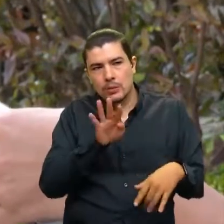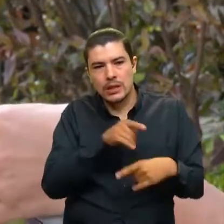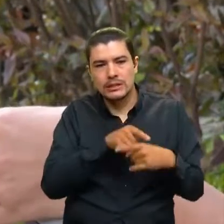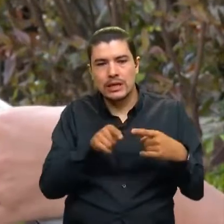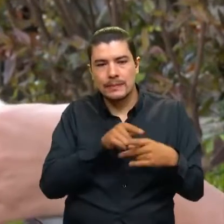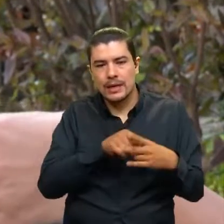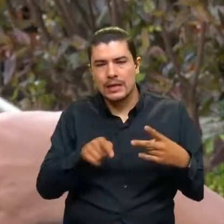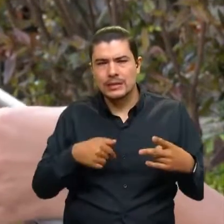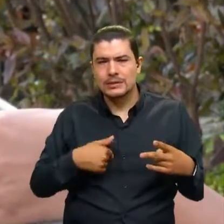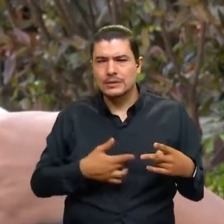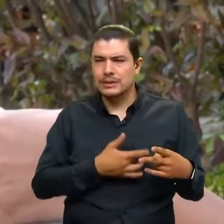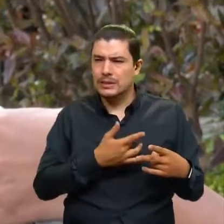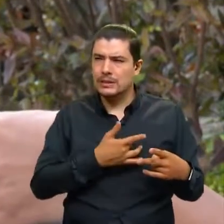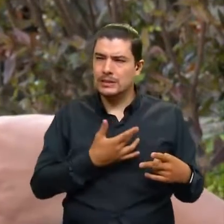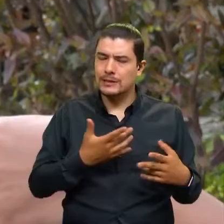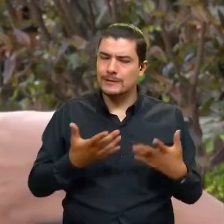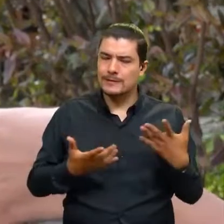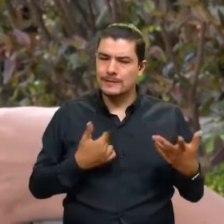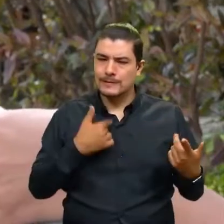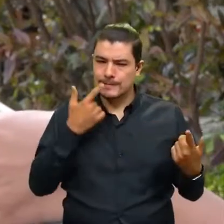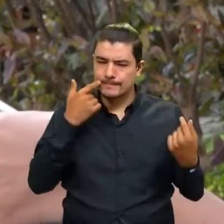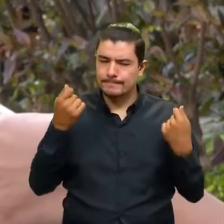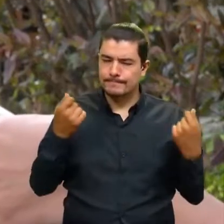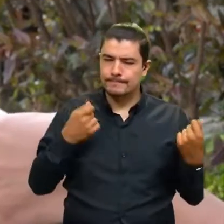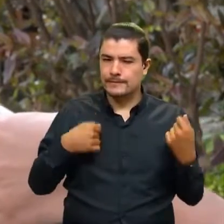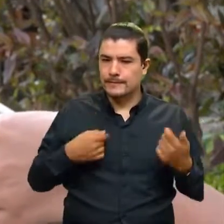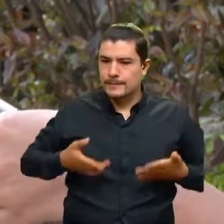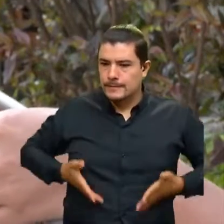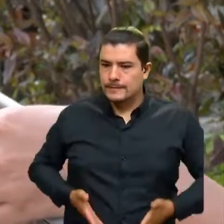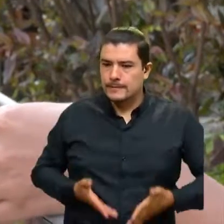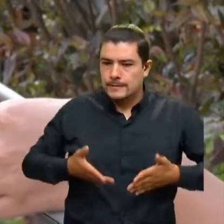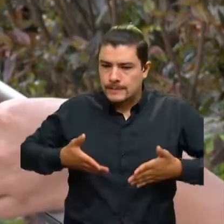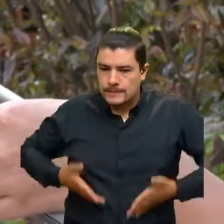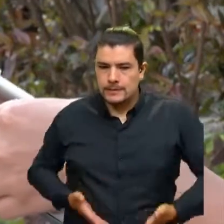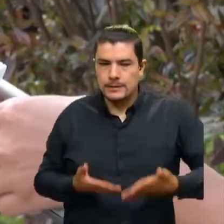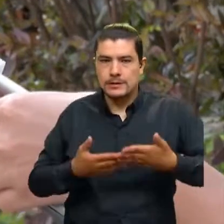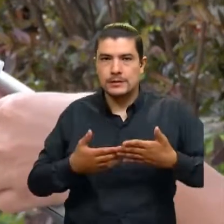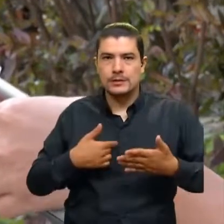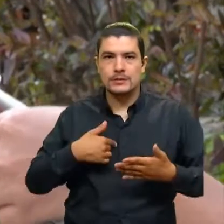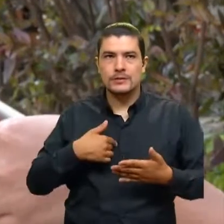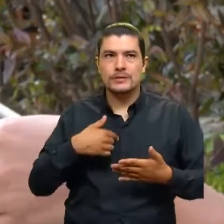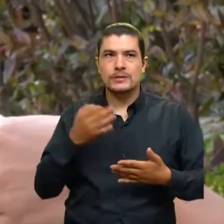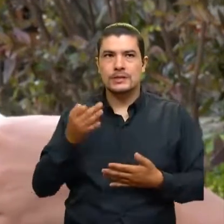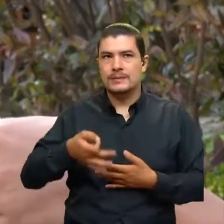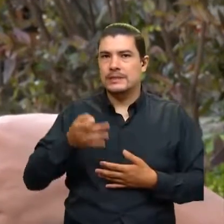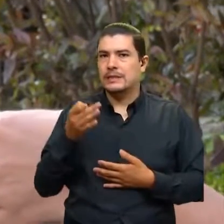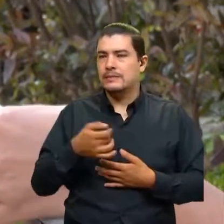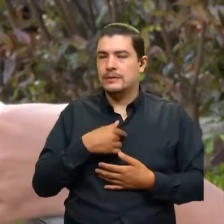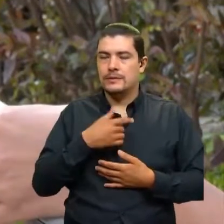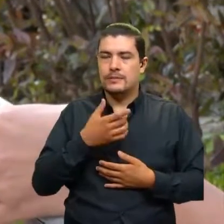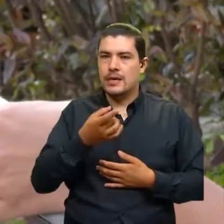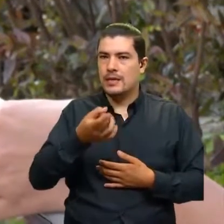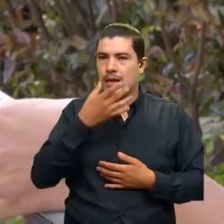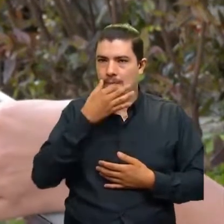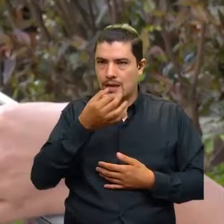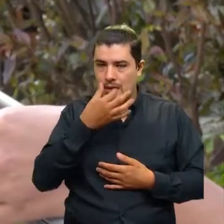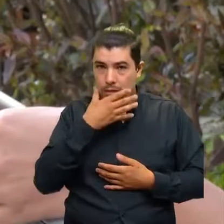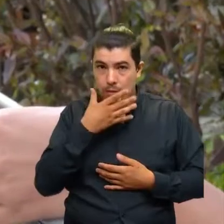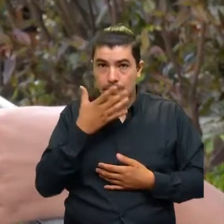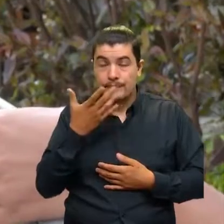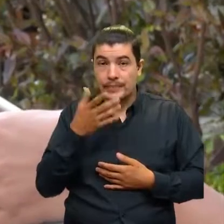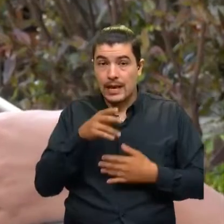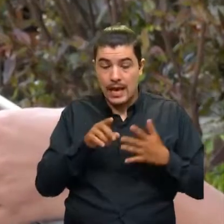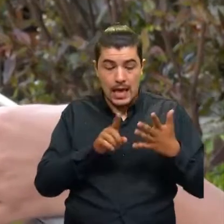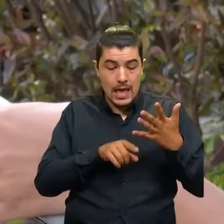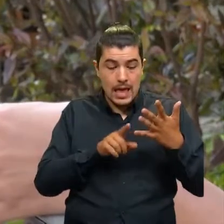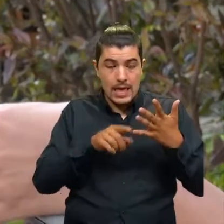yo ya tenía un este de que se me venían, ¿sí? Me tocaba, digamos, tomar medicamento y eso. En la última niña